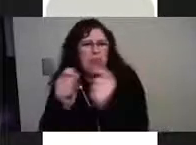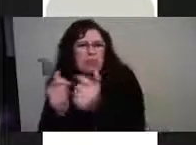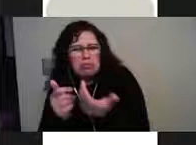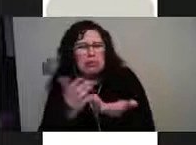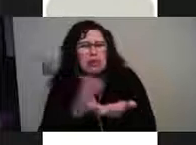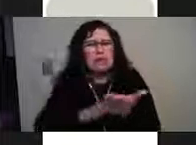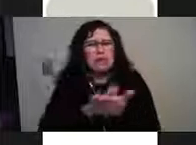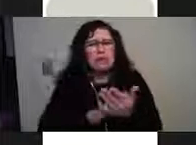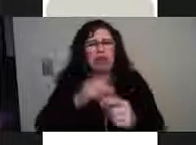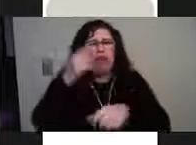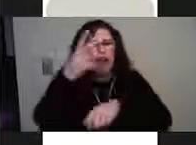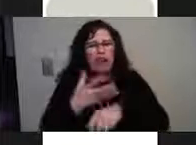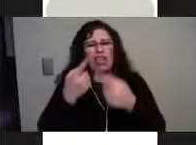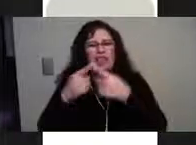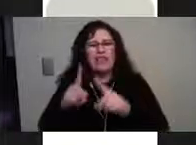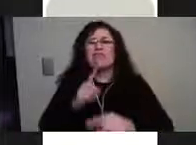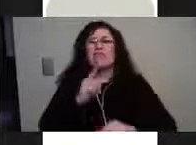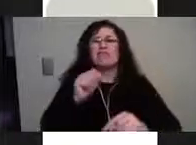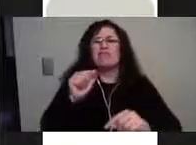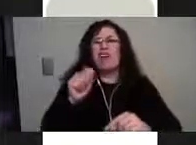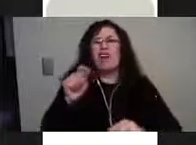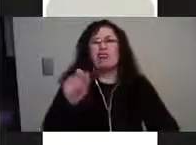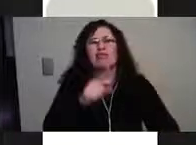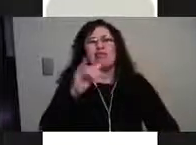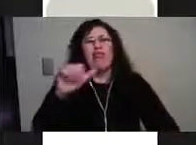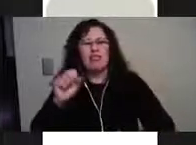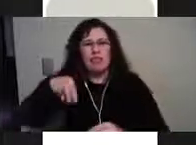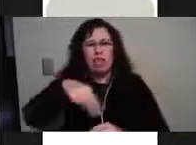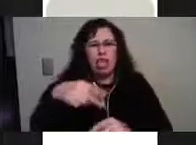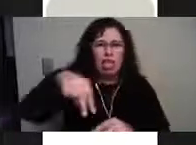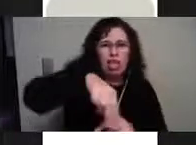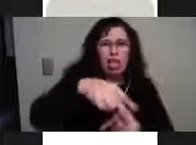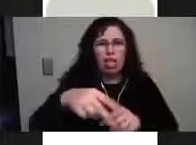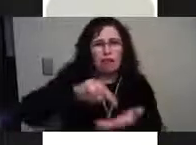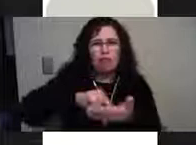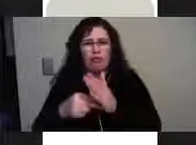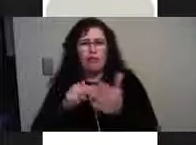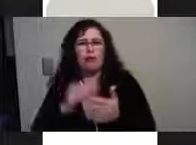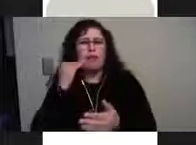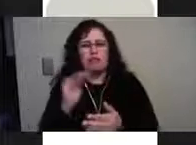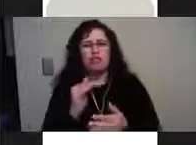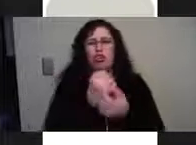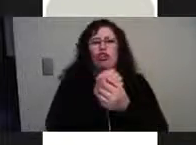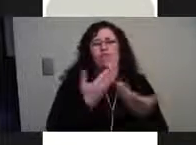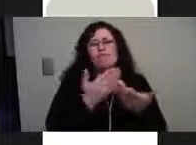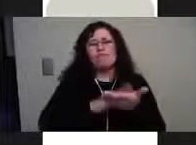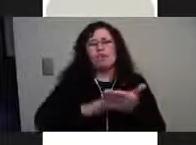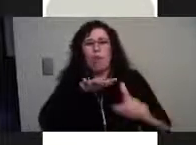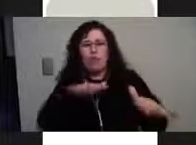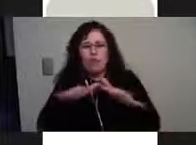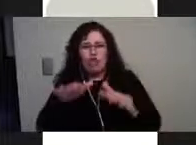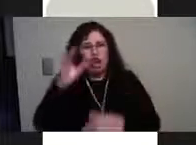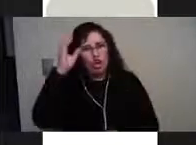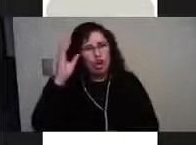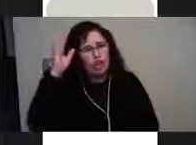haber atoxia, puede haber síntomas de ataxia, ¿ya? Entonces, son niños que en general tienen un mayor compromiso, tanto motor como